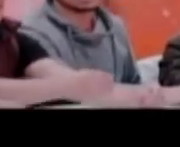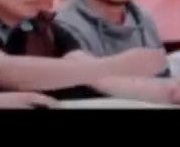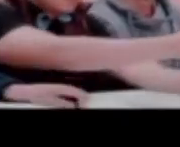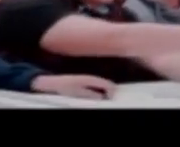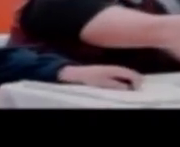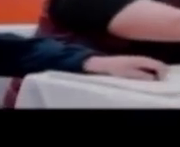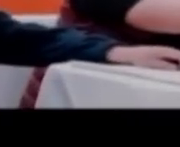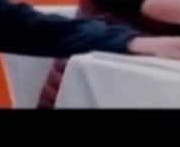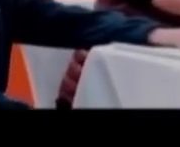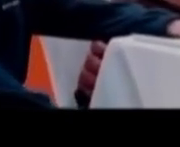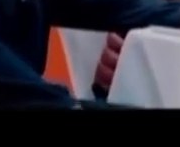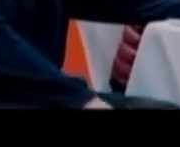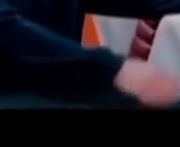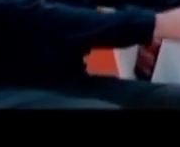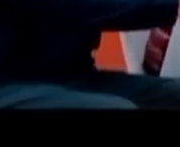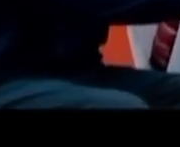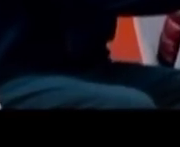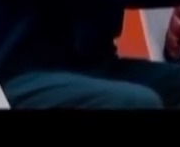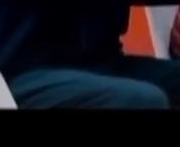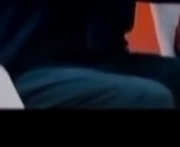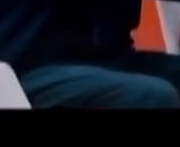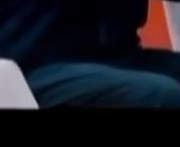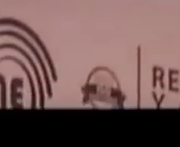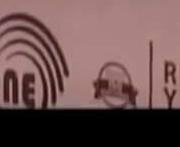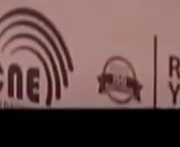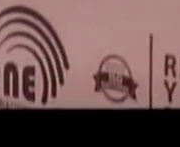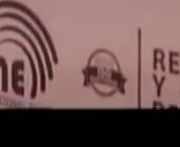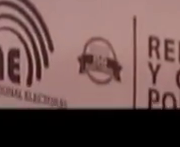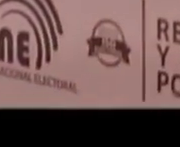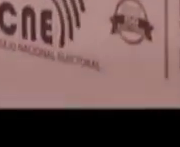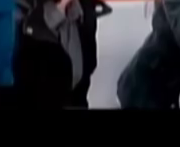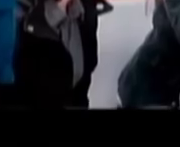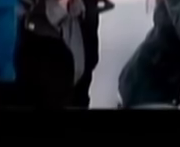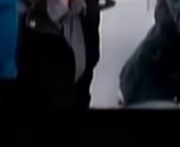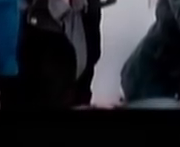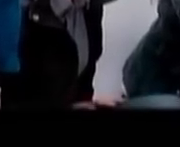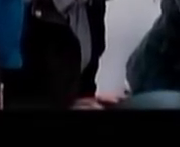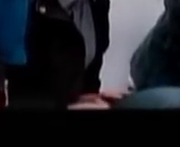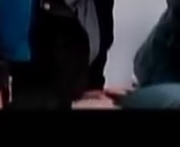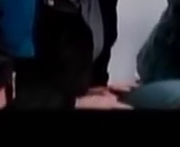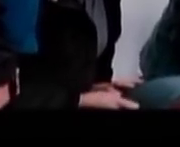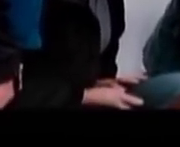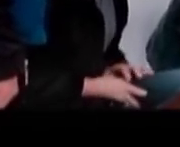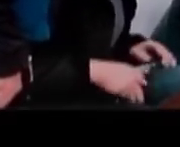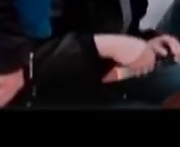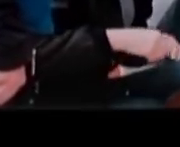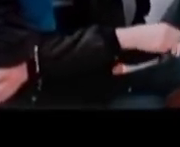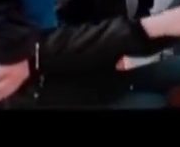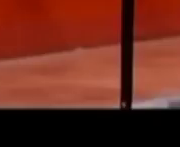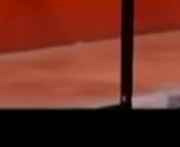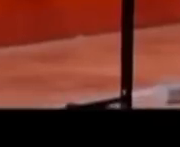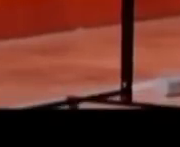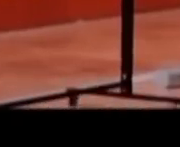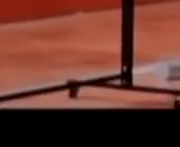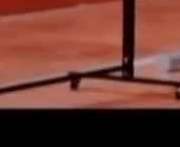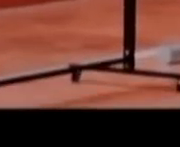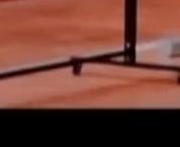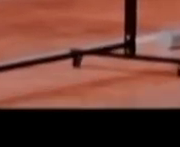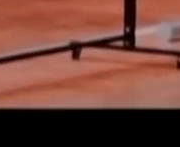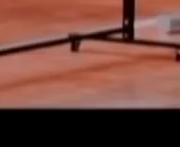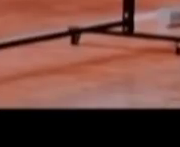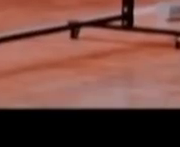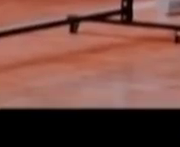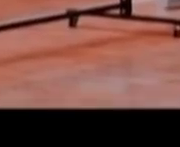febrero, día de la jornada electoral. Este periodo de tiempo es un espacio importante para el análisis del voto de